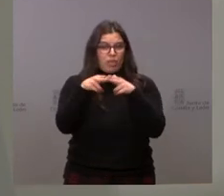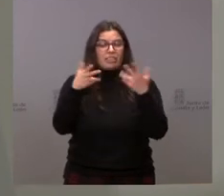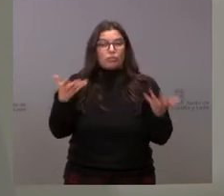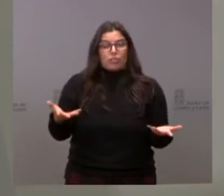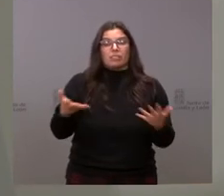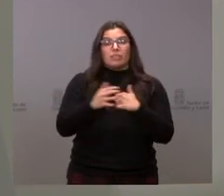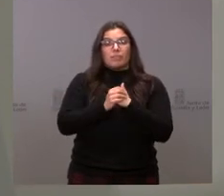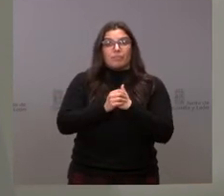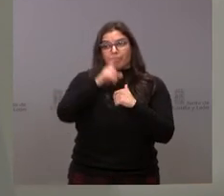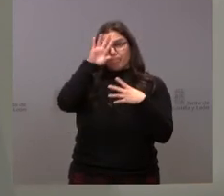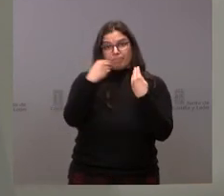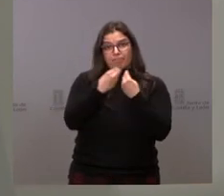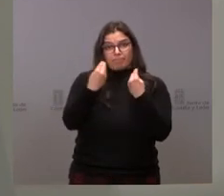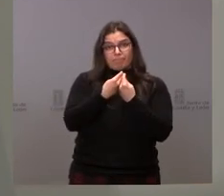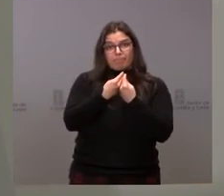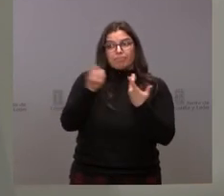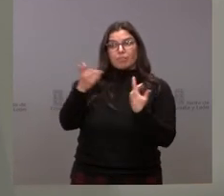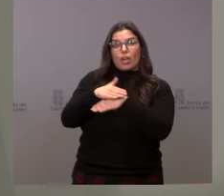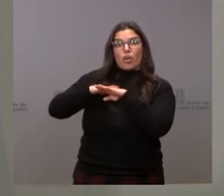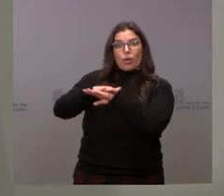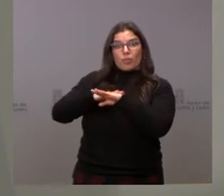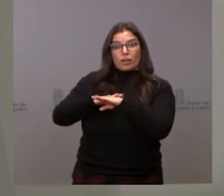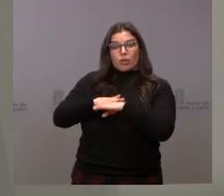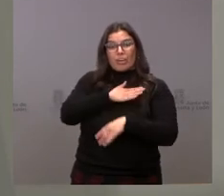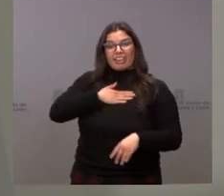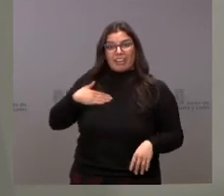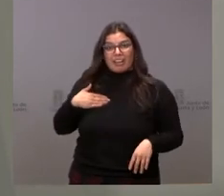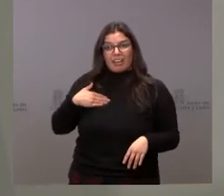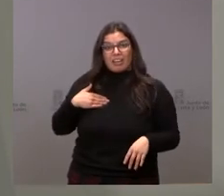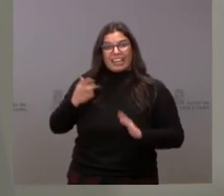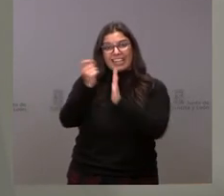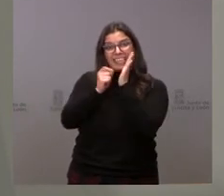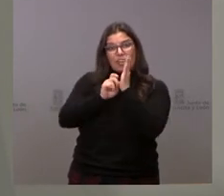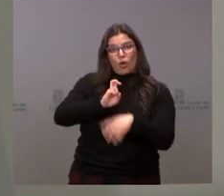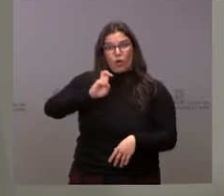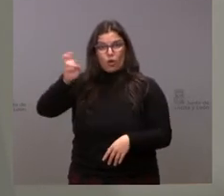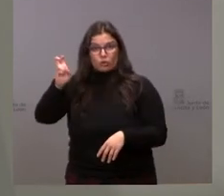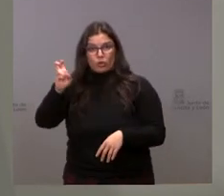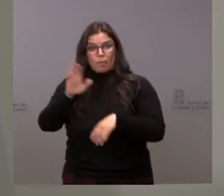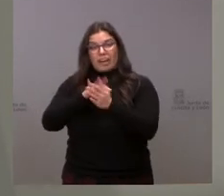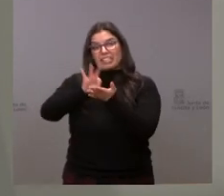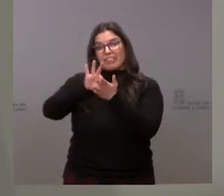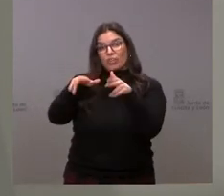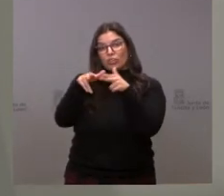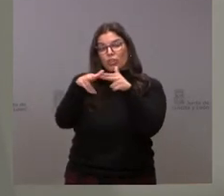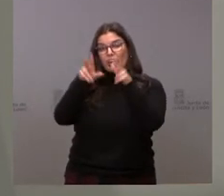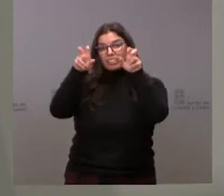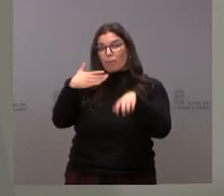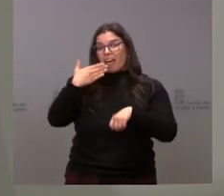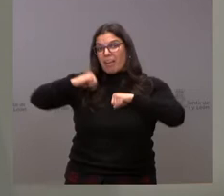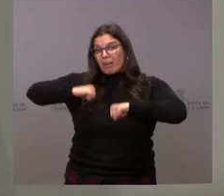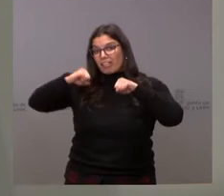no entendemos la voluntad del gobierno de disminuir el peso para el coste de servicios sociales del envejecimiento de la población